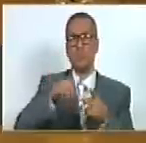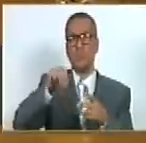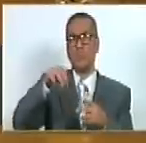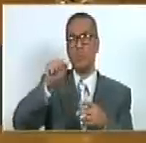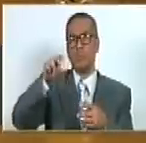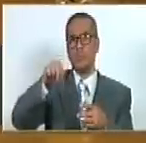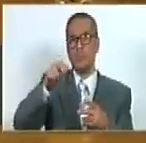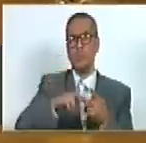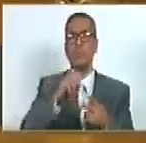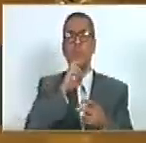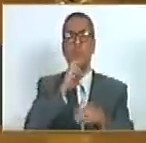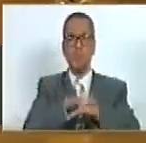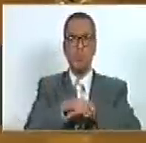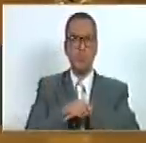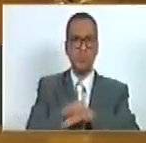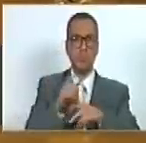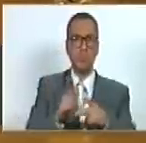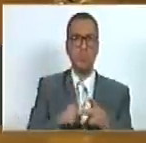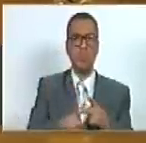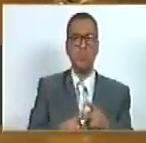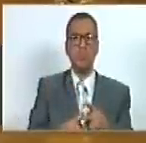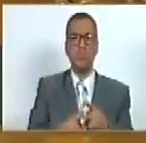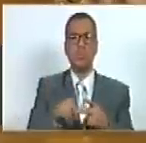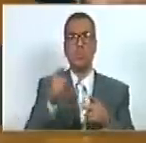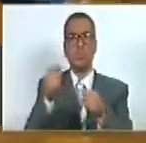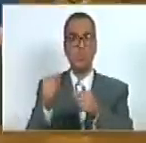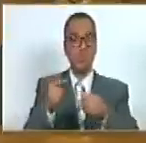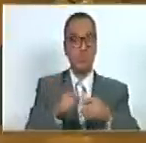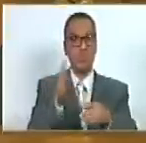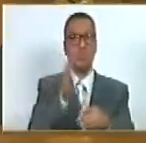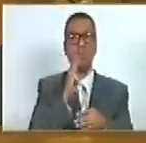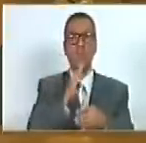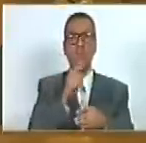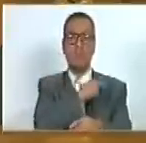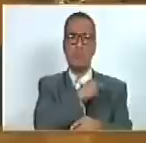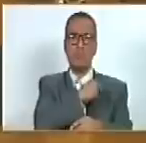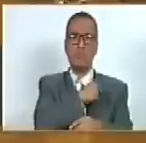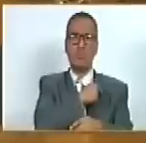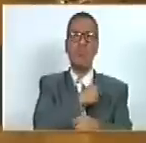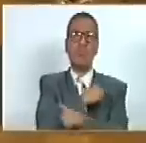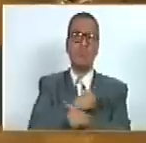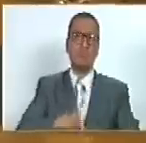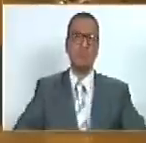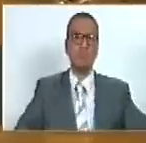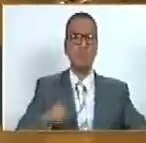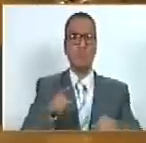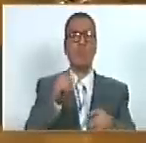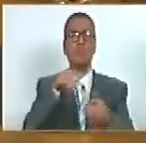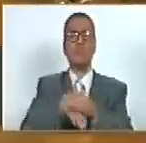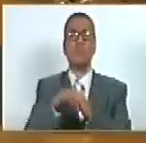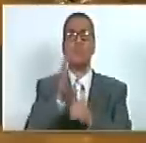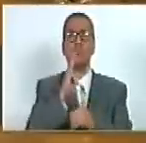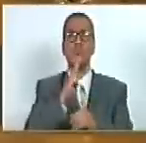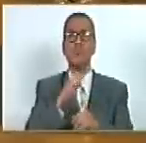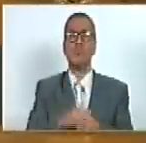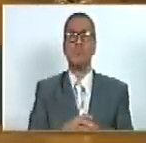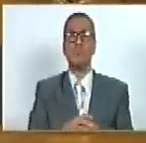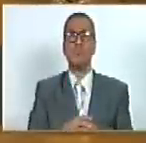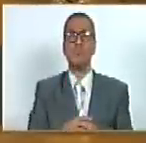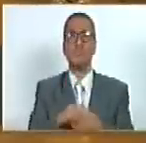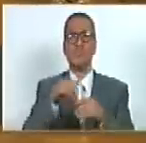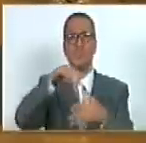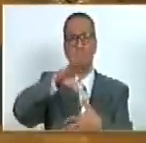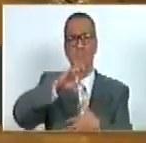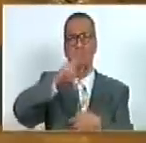del oro de Inglaterra, del dinero que está en la banca portuguesa, de la que está en el Banco de